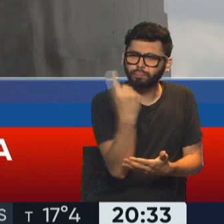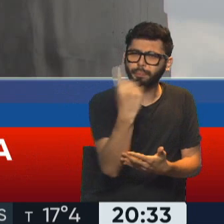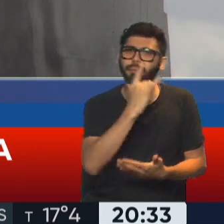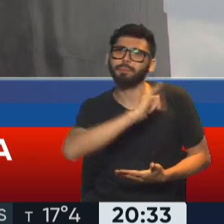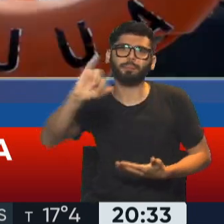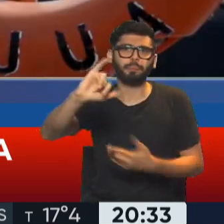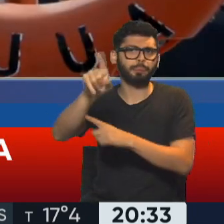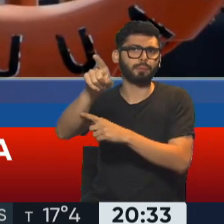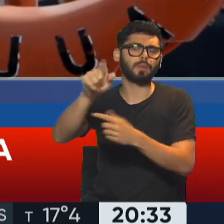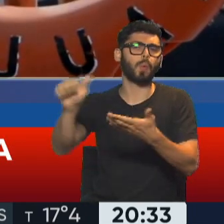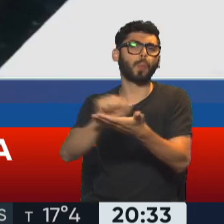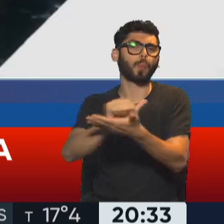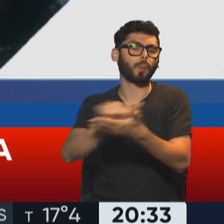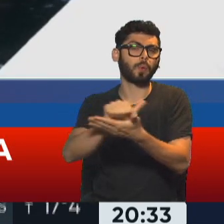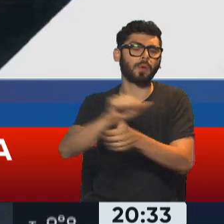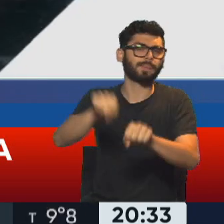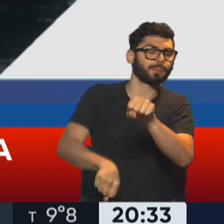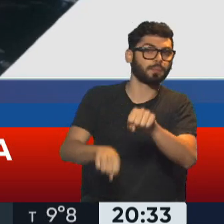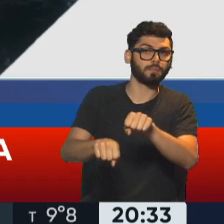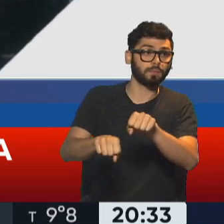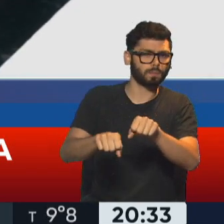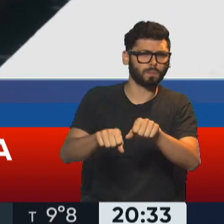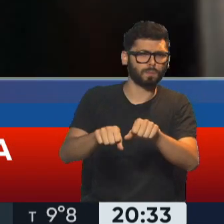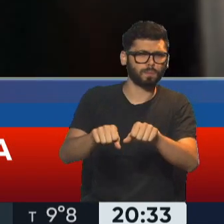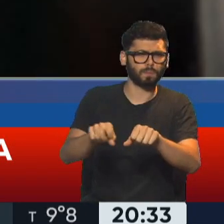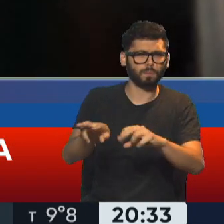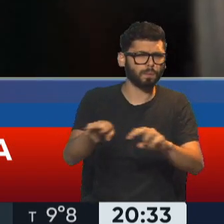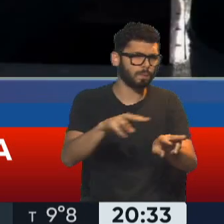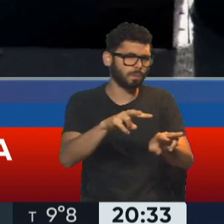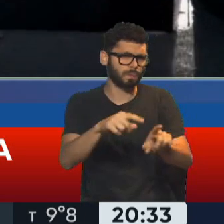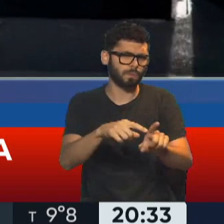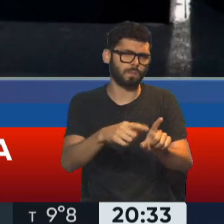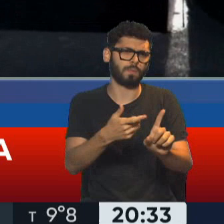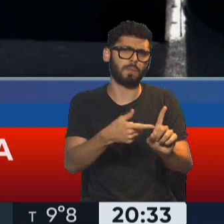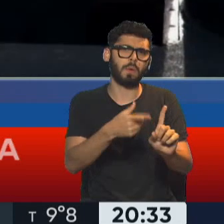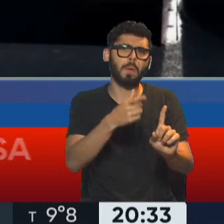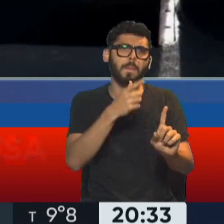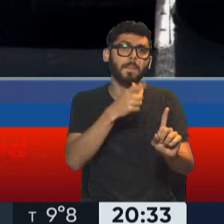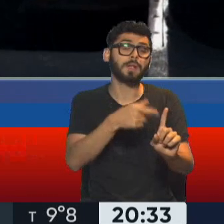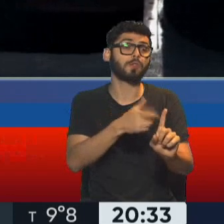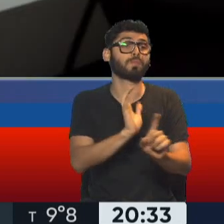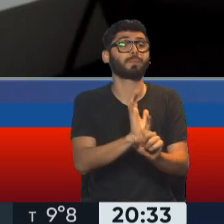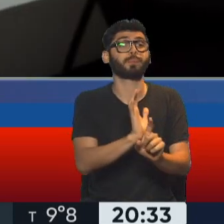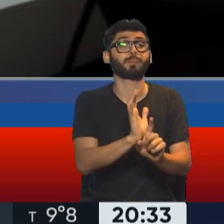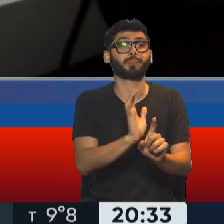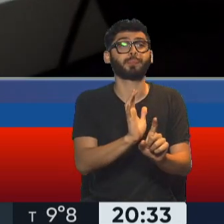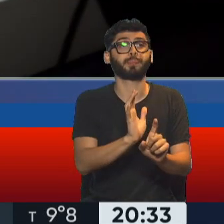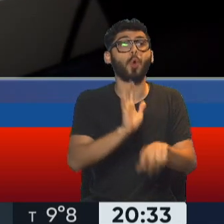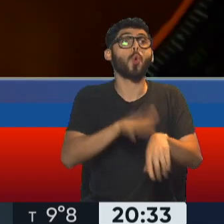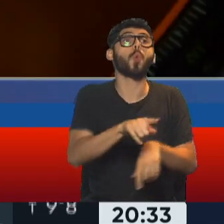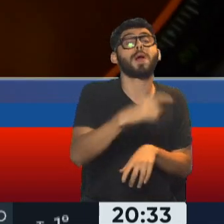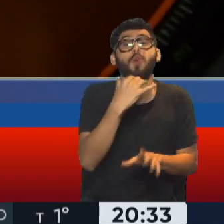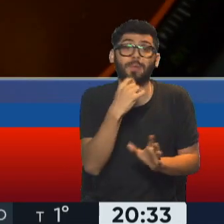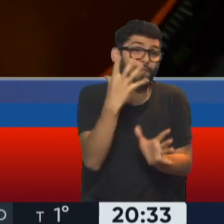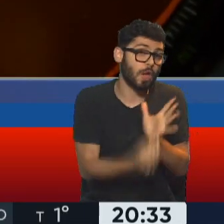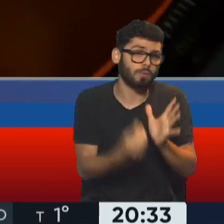de continuidad después de la tragedia, parece marcar como que hubo por lo menos un acto negligente. Digo, ¿para qué das de baja el teléfono si no